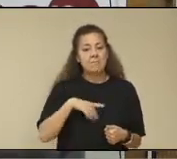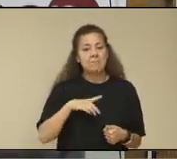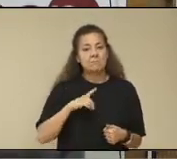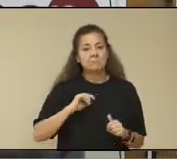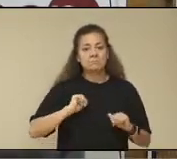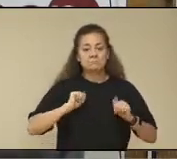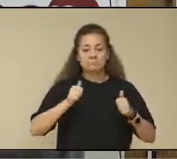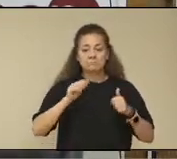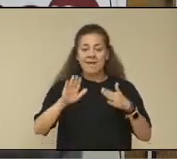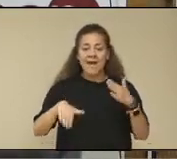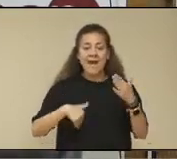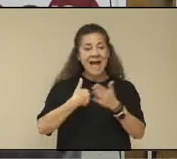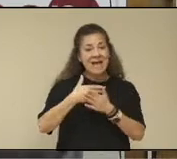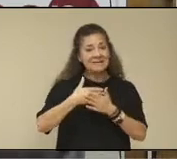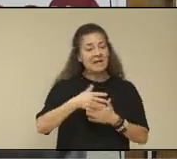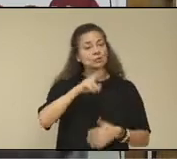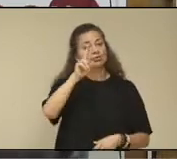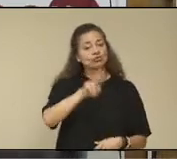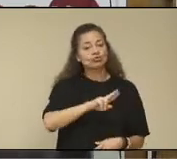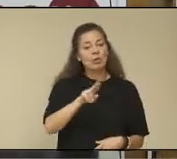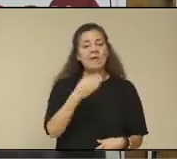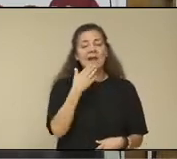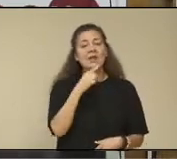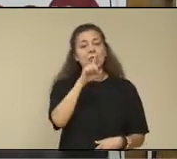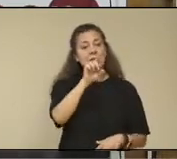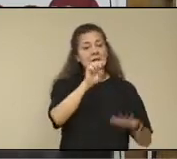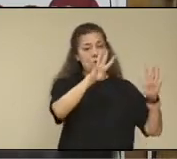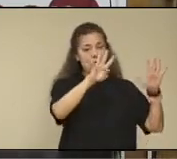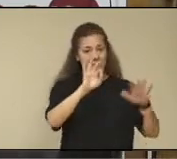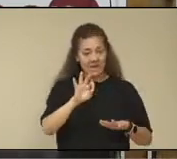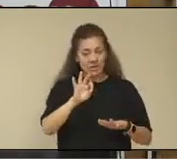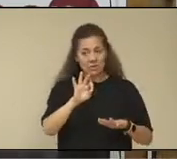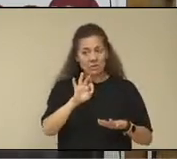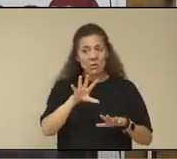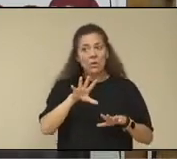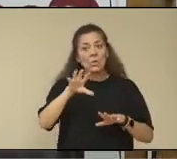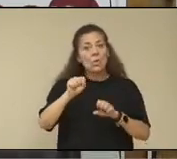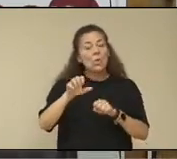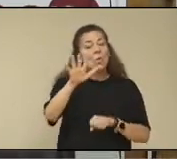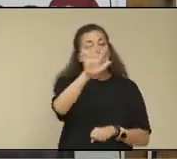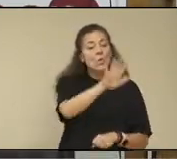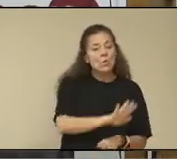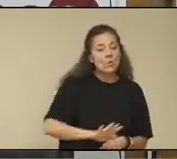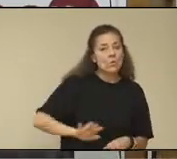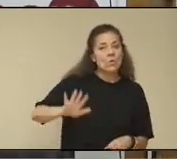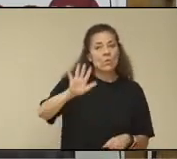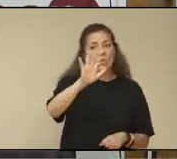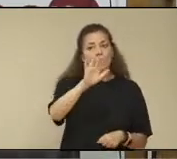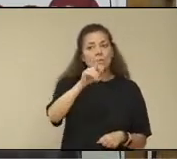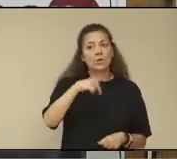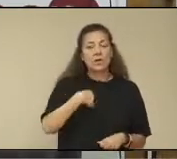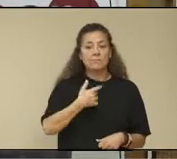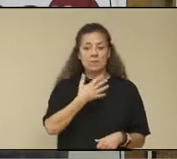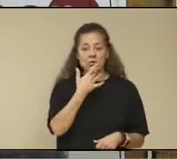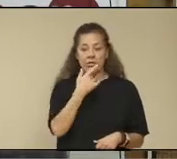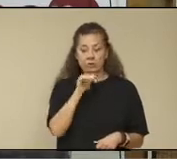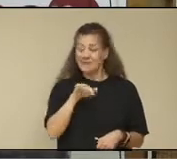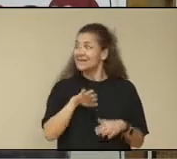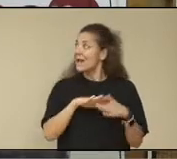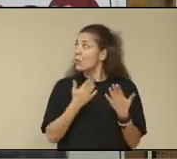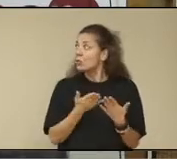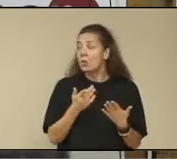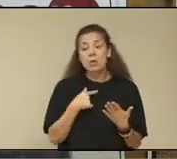llegaba hasta Suecia en el año 1900 y ocupaba todo lo que es lo que conocemos del mundo y sin